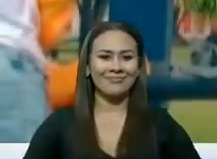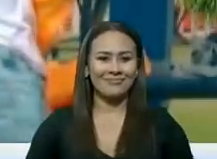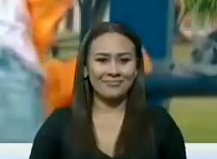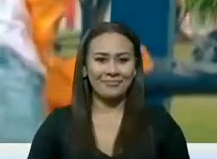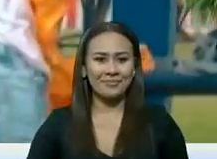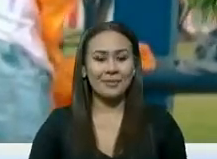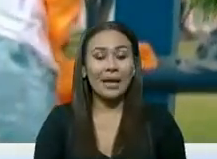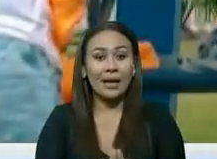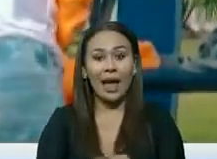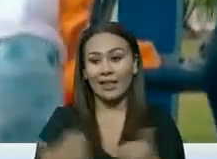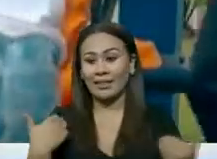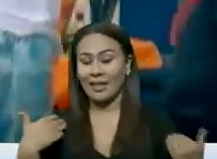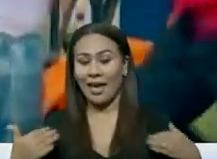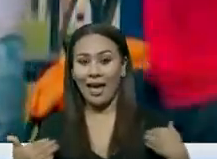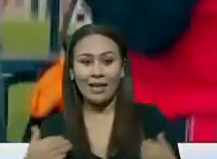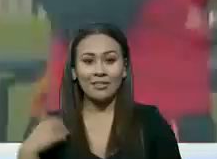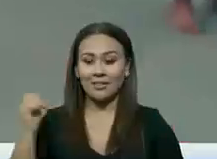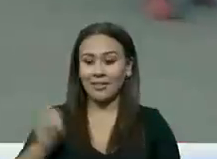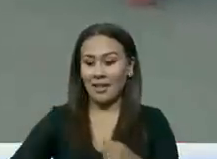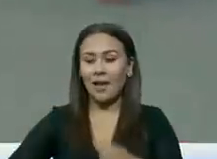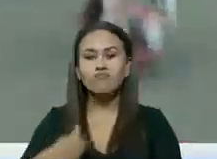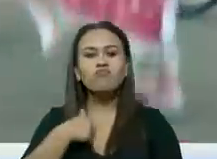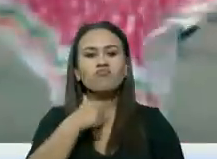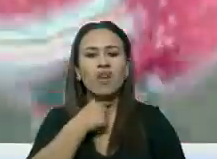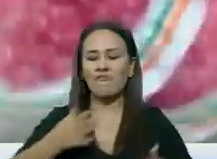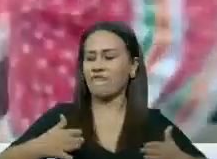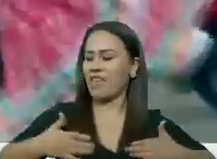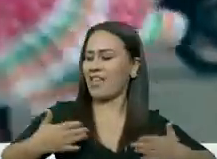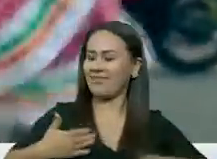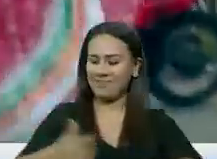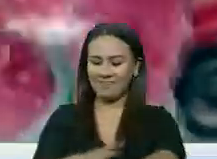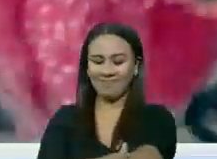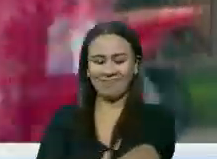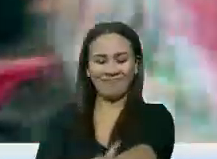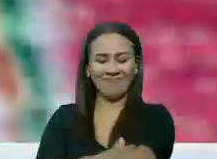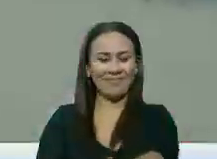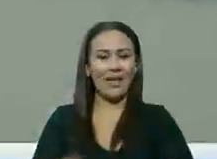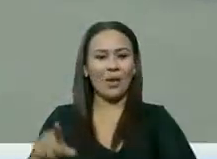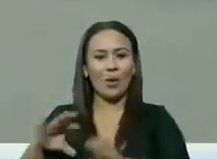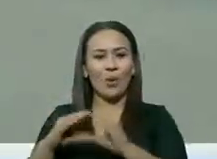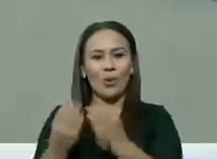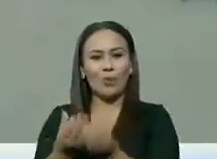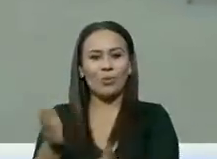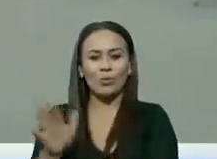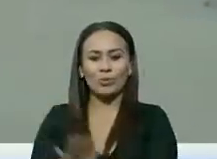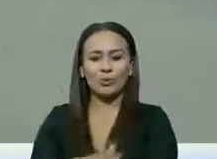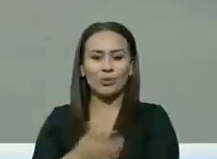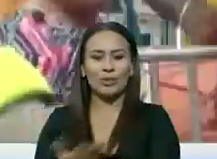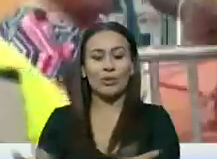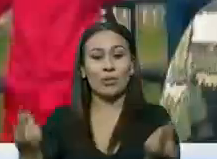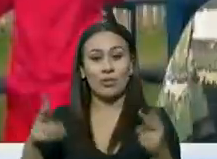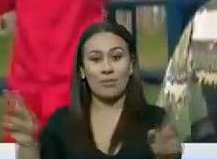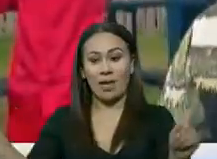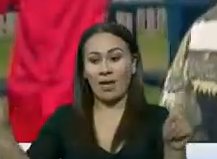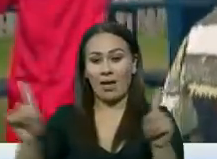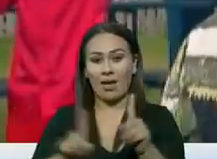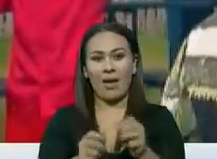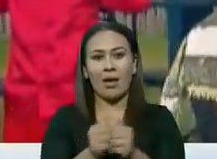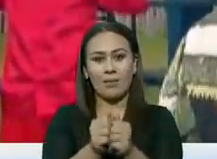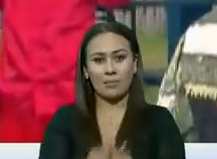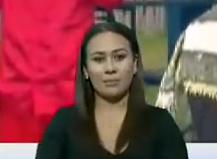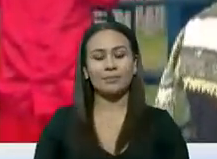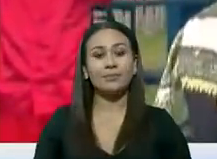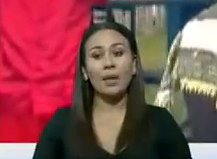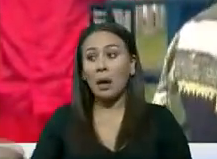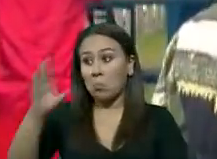cada presentación muestran el orgullo de ser afrodescendientes. Un grupo de músicos civiles los acompaña también. Y siempre que la policía